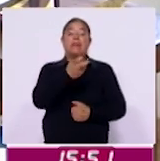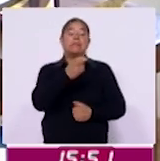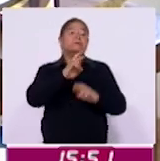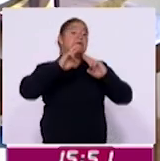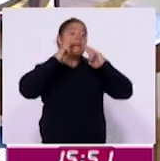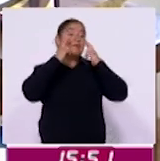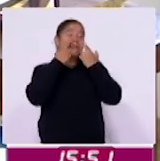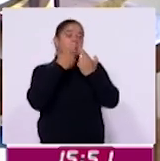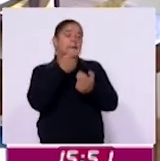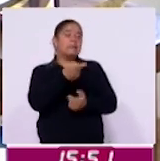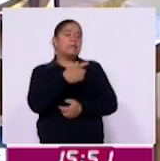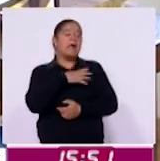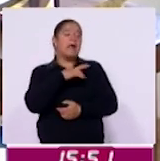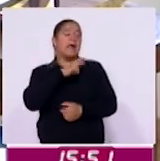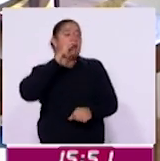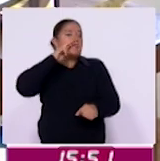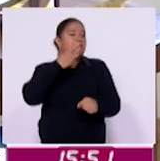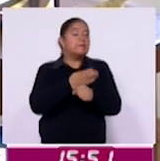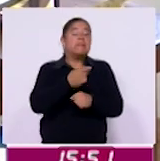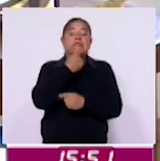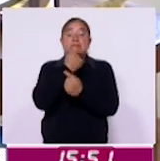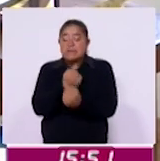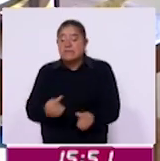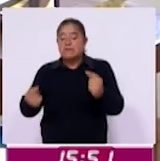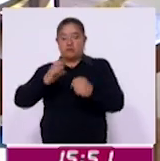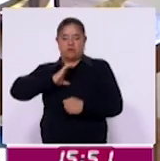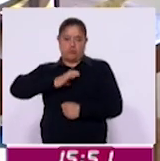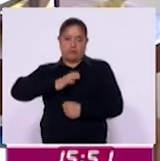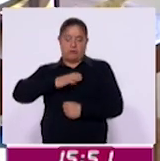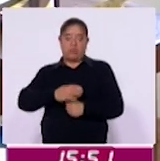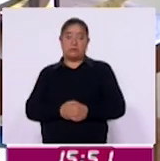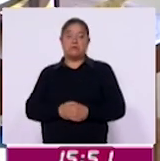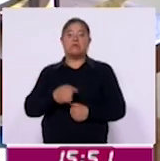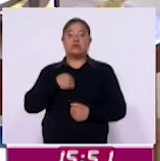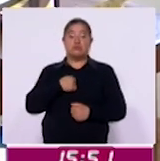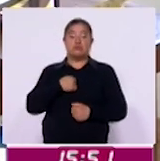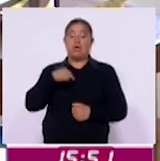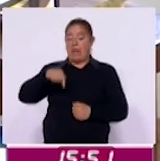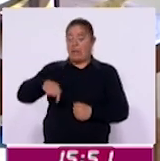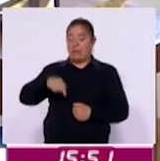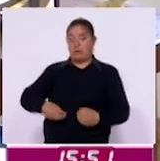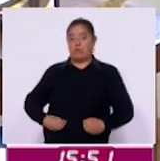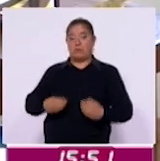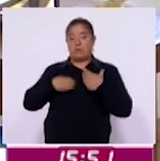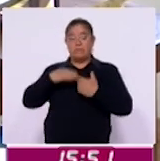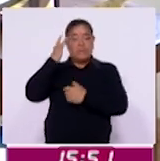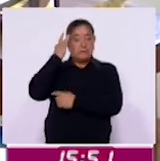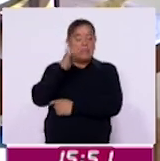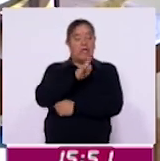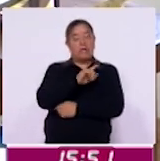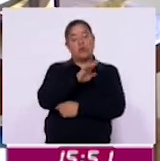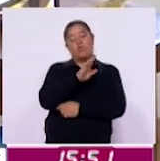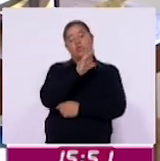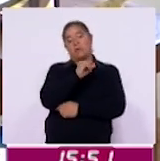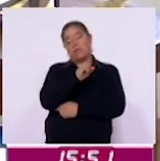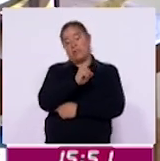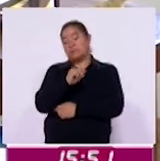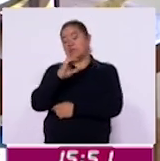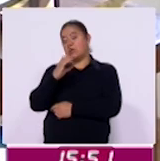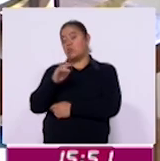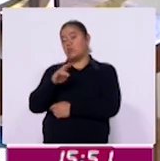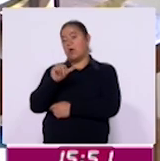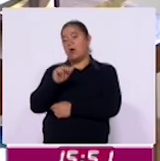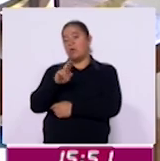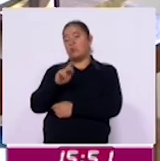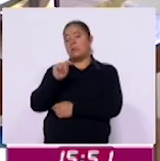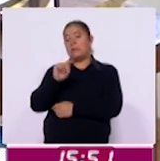apoyo de los niños con cáncer. Lo que hacemos nosotros es que aquí en donde yo vivo, que es en San Lucas Autelulpan, en otras comunidades